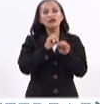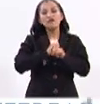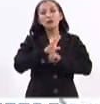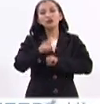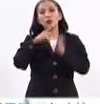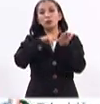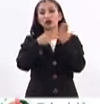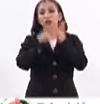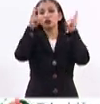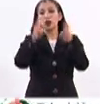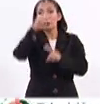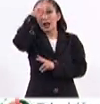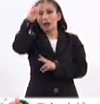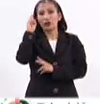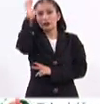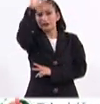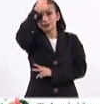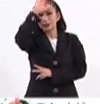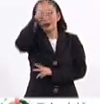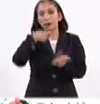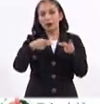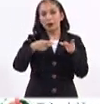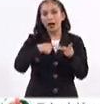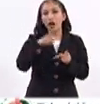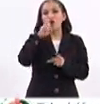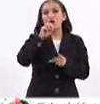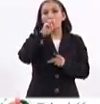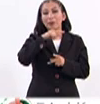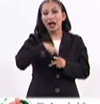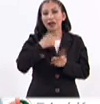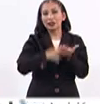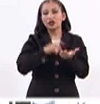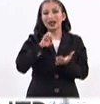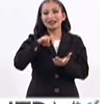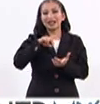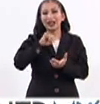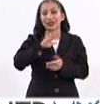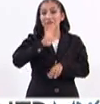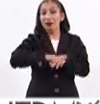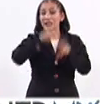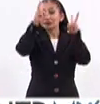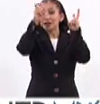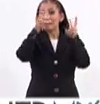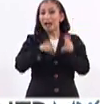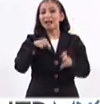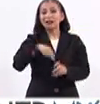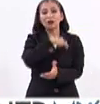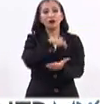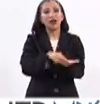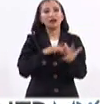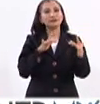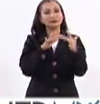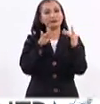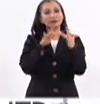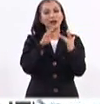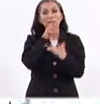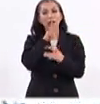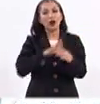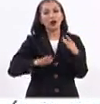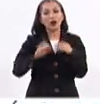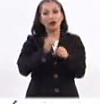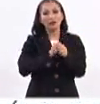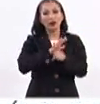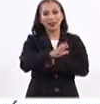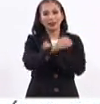Del proyecto Verano Científico, que organizará la UNAM en Ensenada. Esto y mucho más en el programa que te conecta con lo mejor